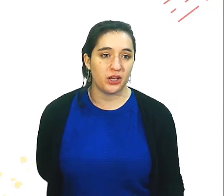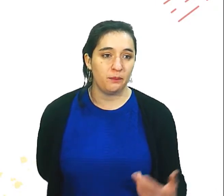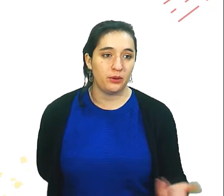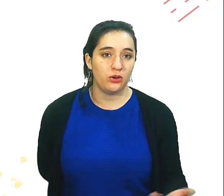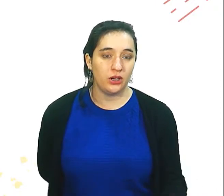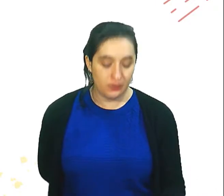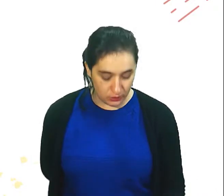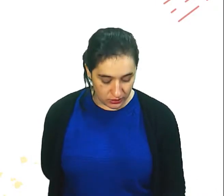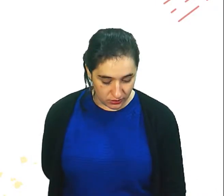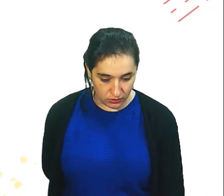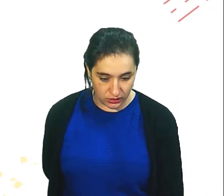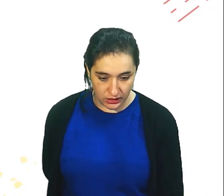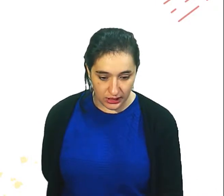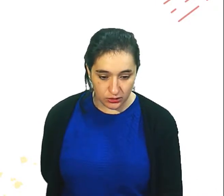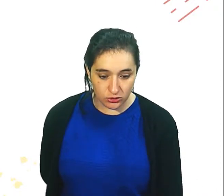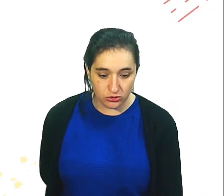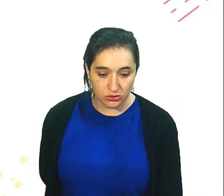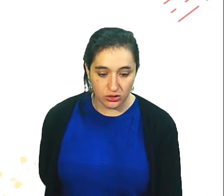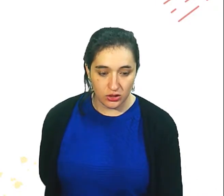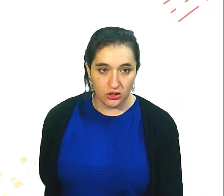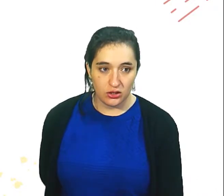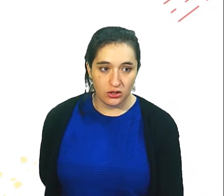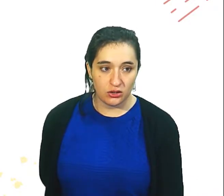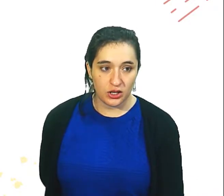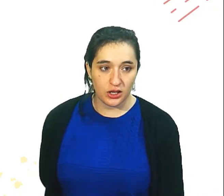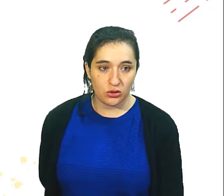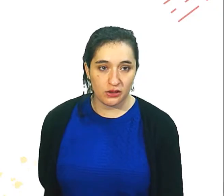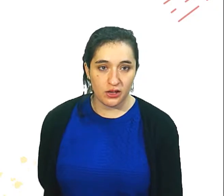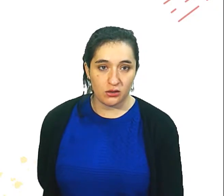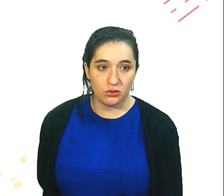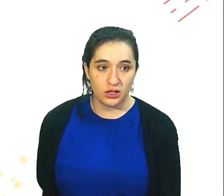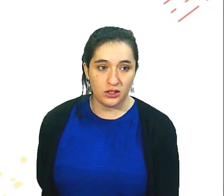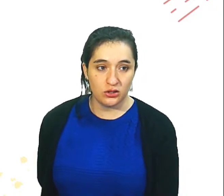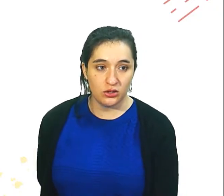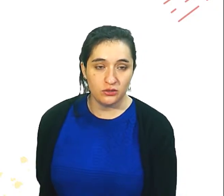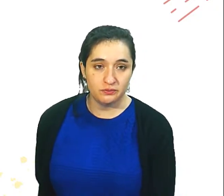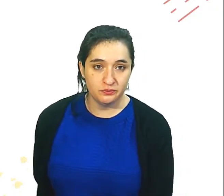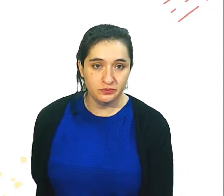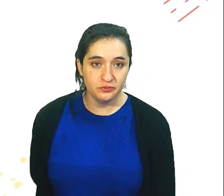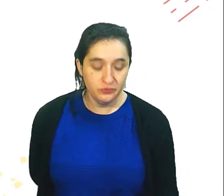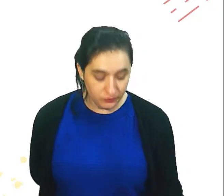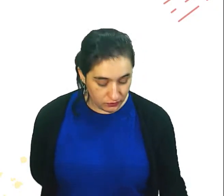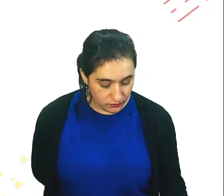por ejemplo, la importancia de los sindicatos. Nos queda todavía un ratito.